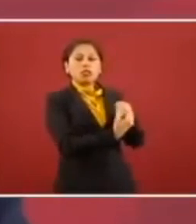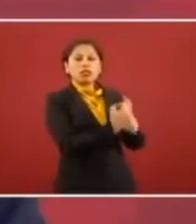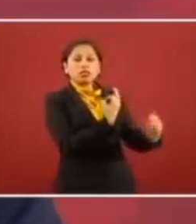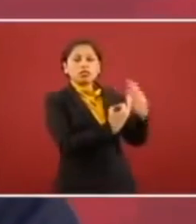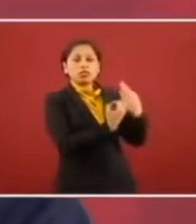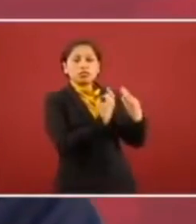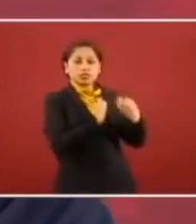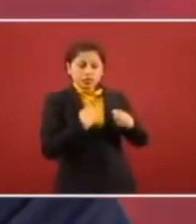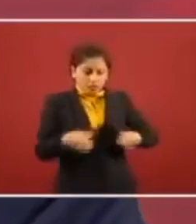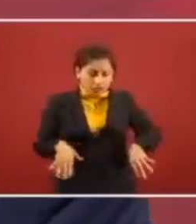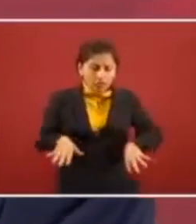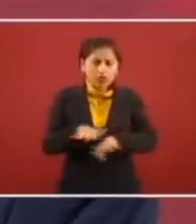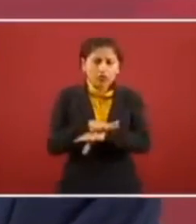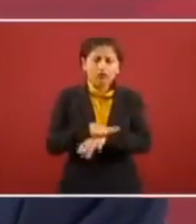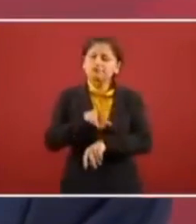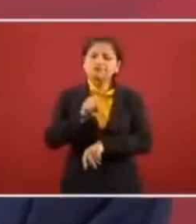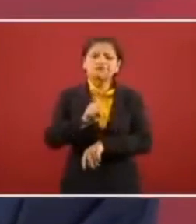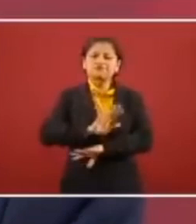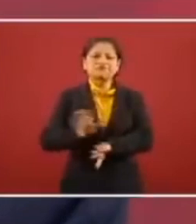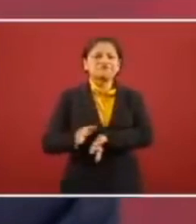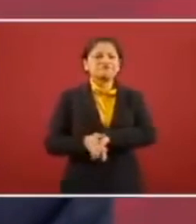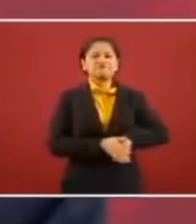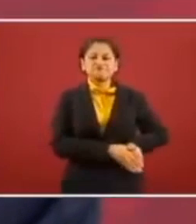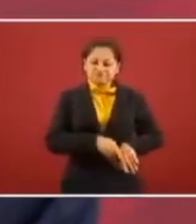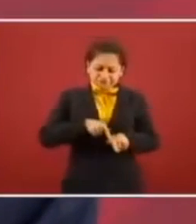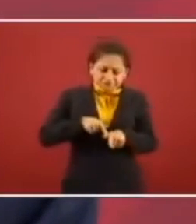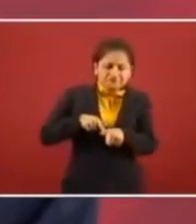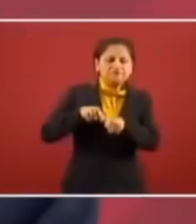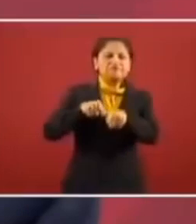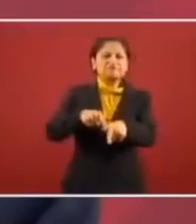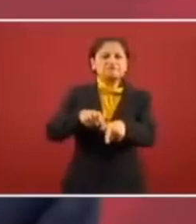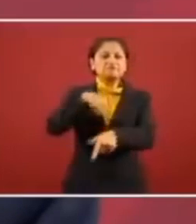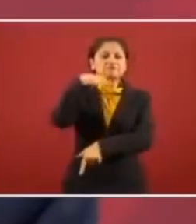corrupción y de que haya justicia en el país.